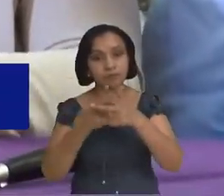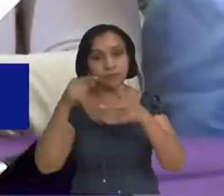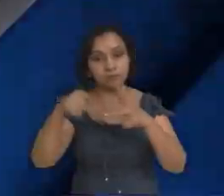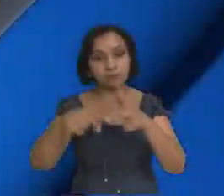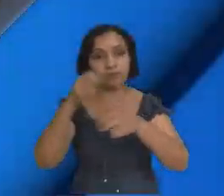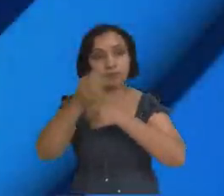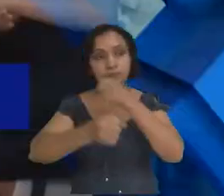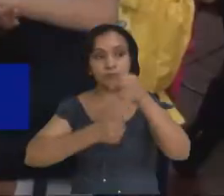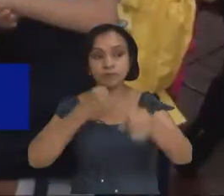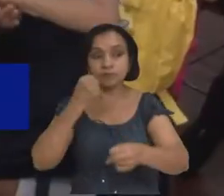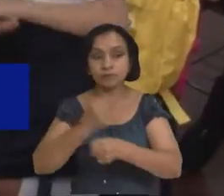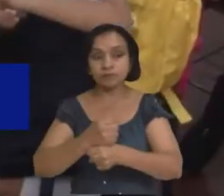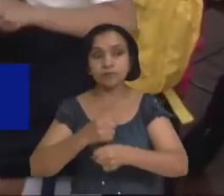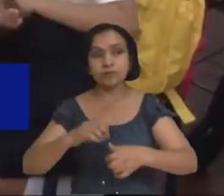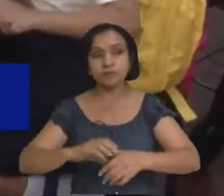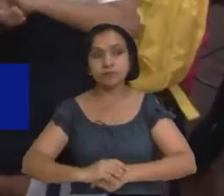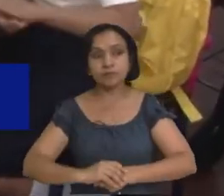año.